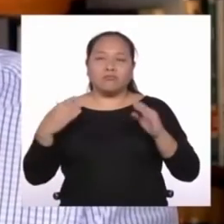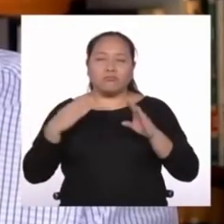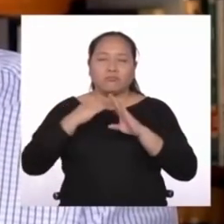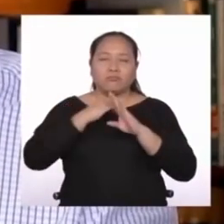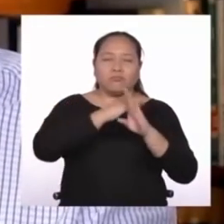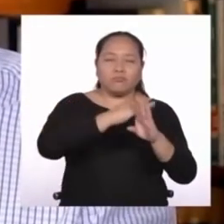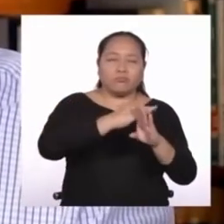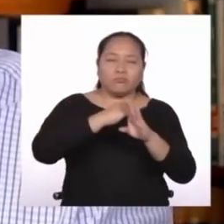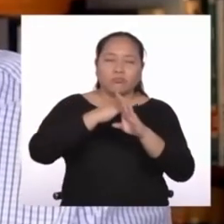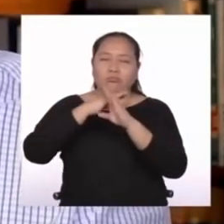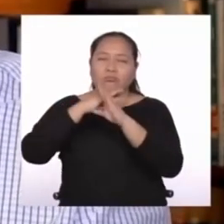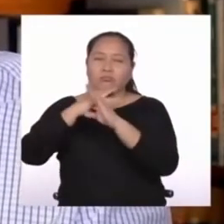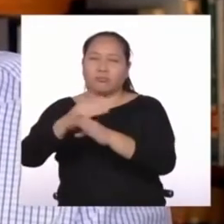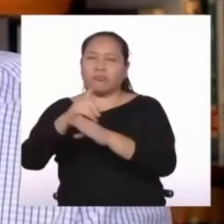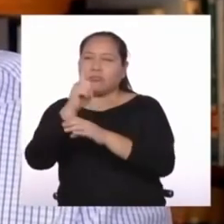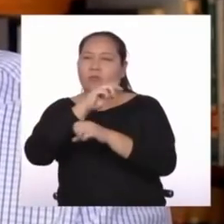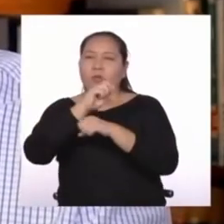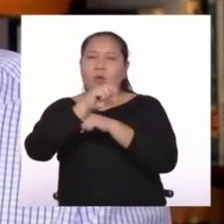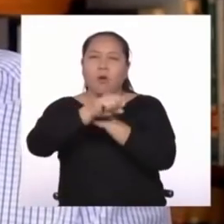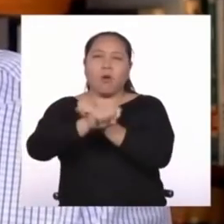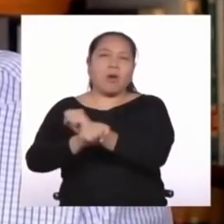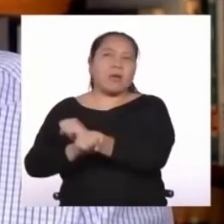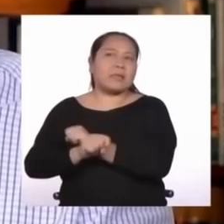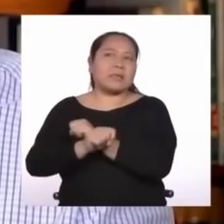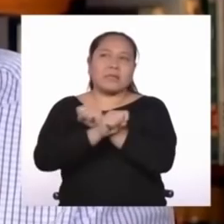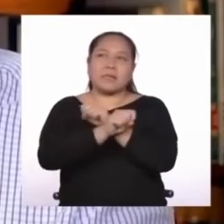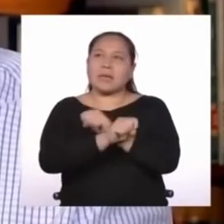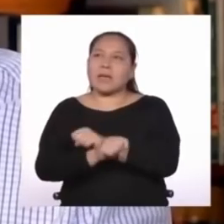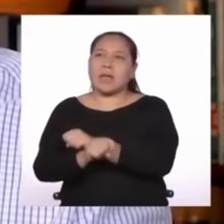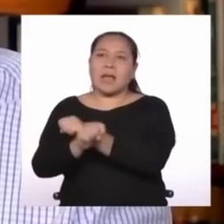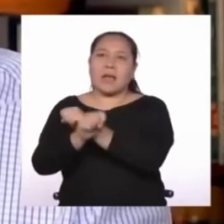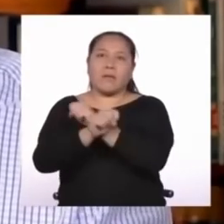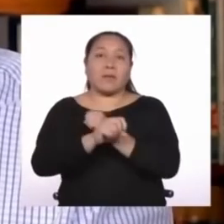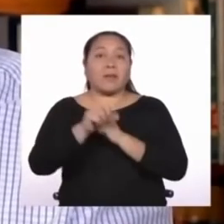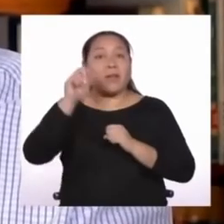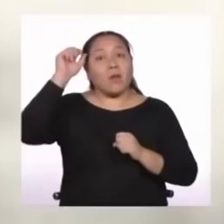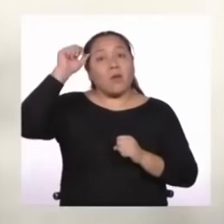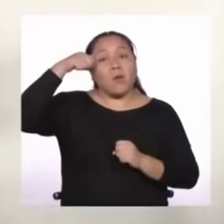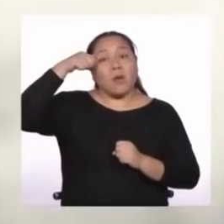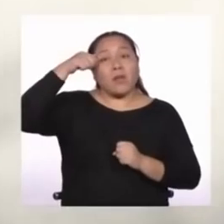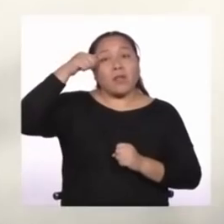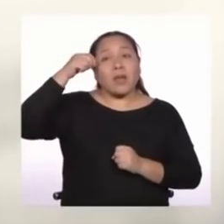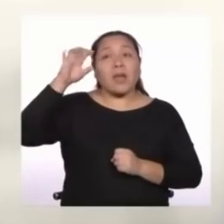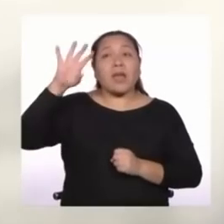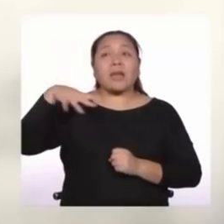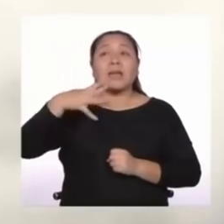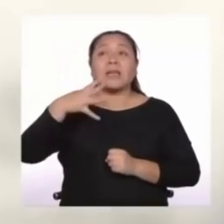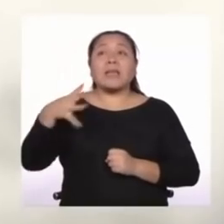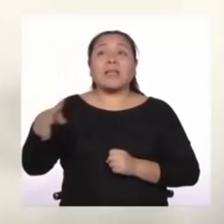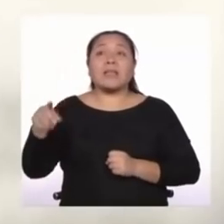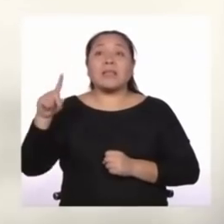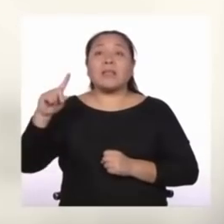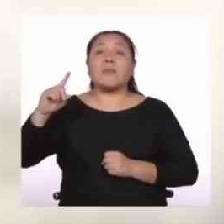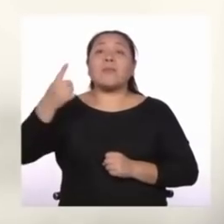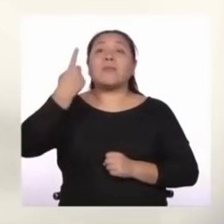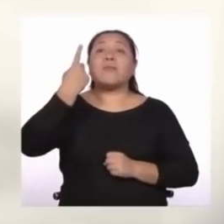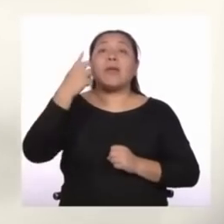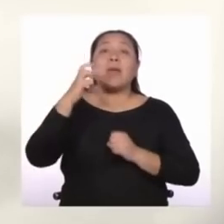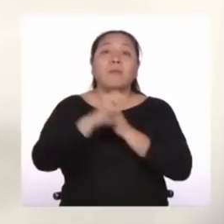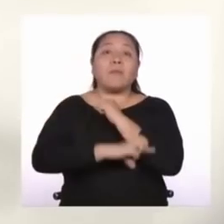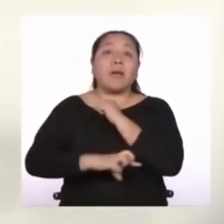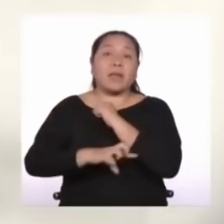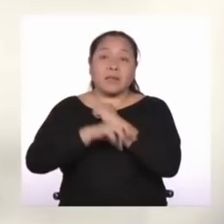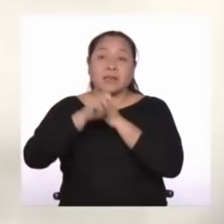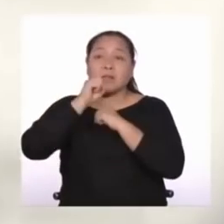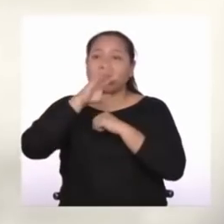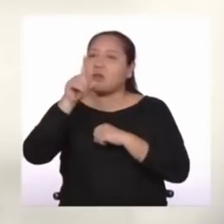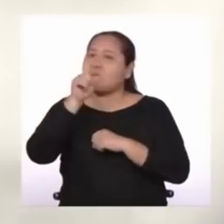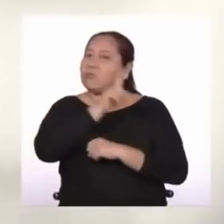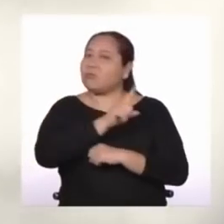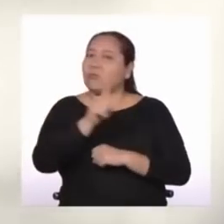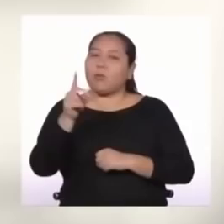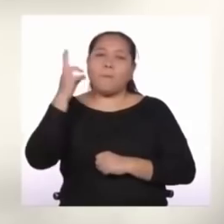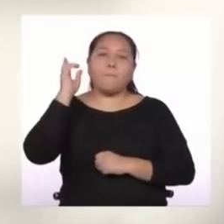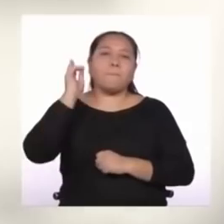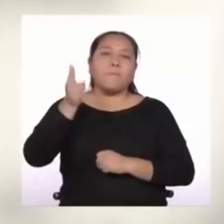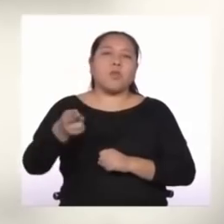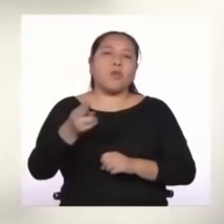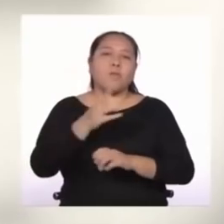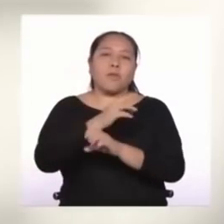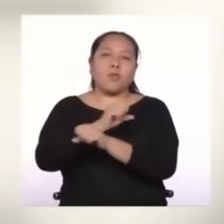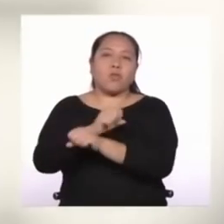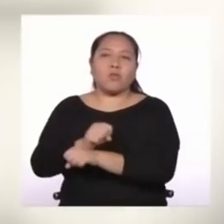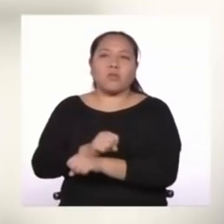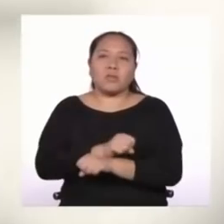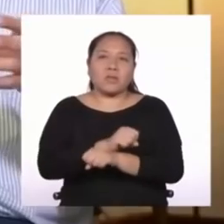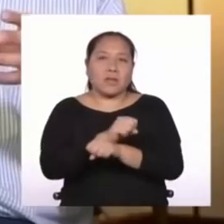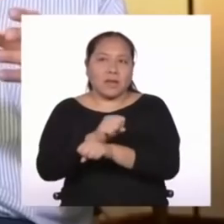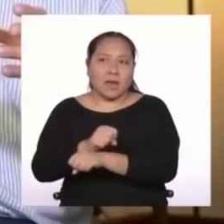tráfico de esclavos. No hay que olvidar que Inglaterra es el primer país que declara la esclavitud ilegal. Y no solamente la declara ilegal, sino